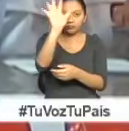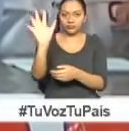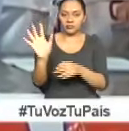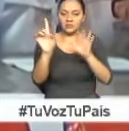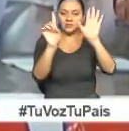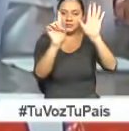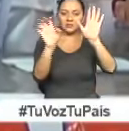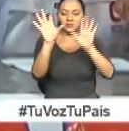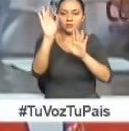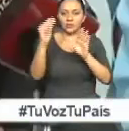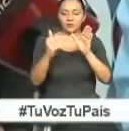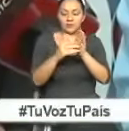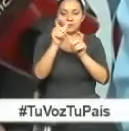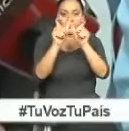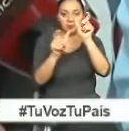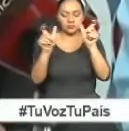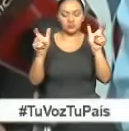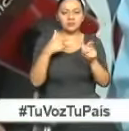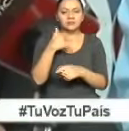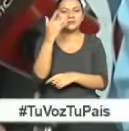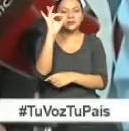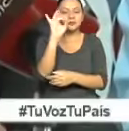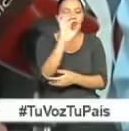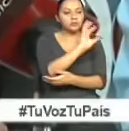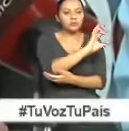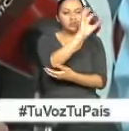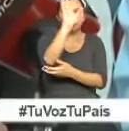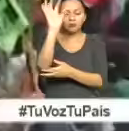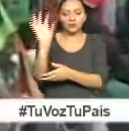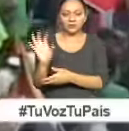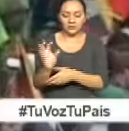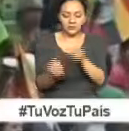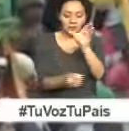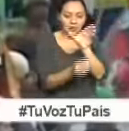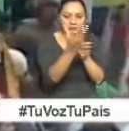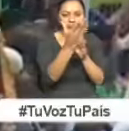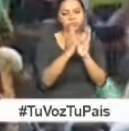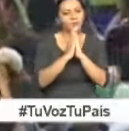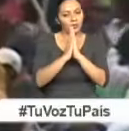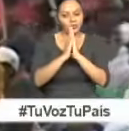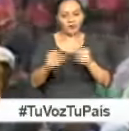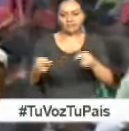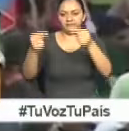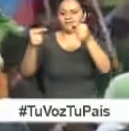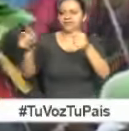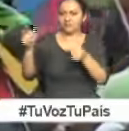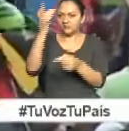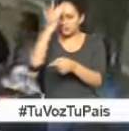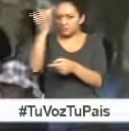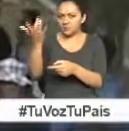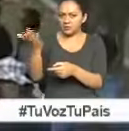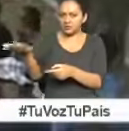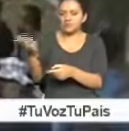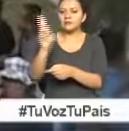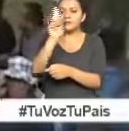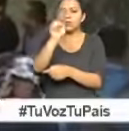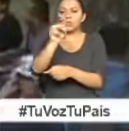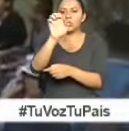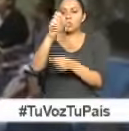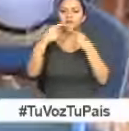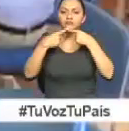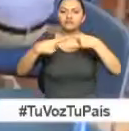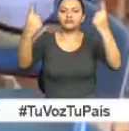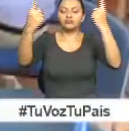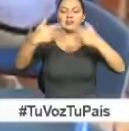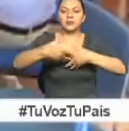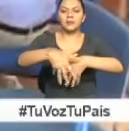afiliados, pidió a los 18 núcleos provinciales que tienen el país activarse. Esto como resultado de la convocatoria a